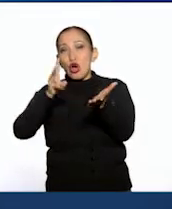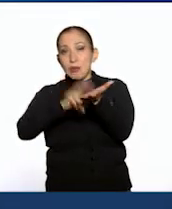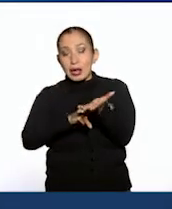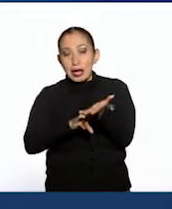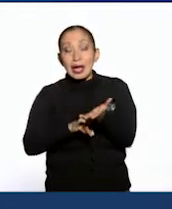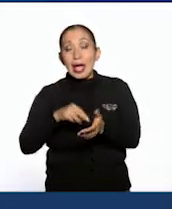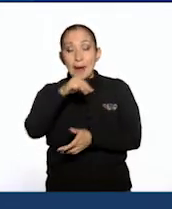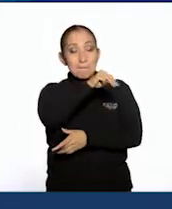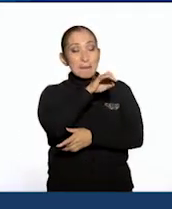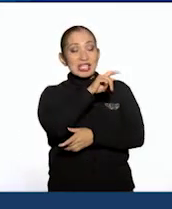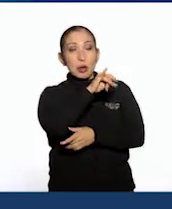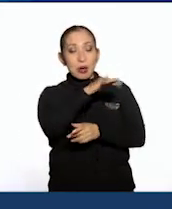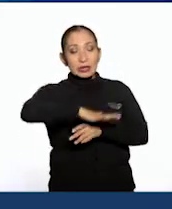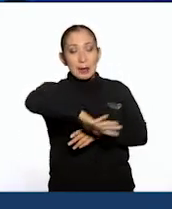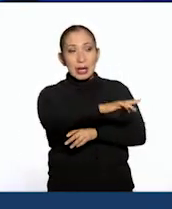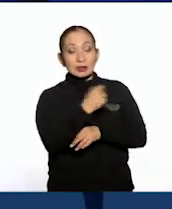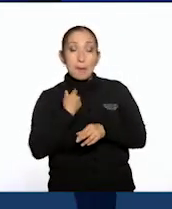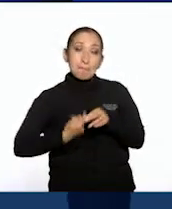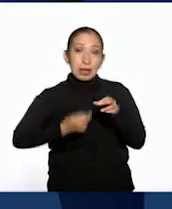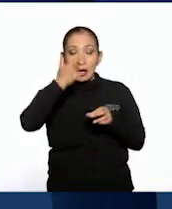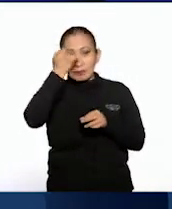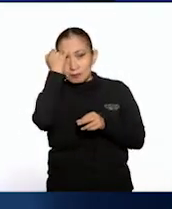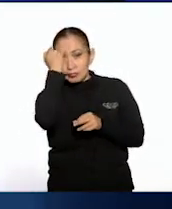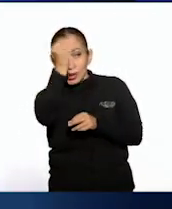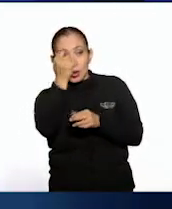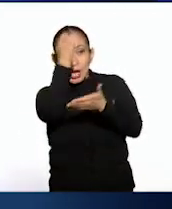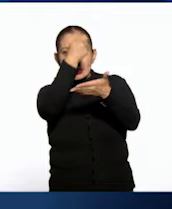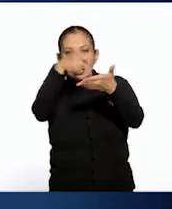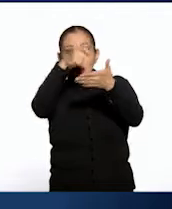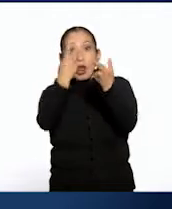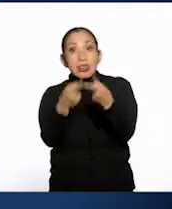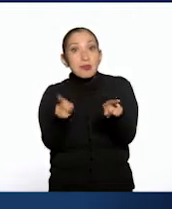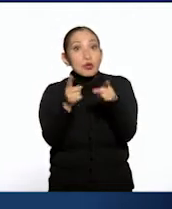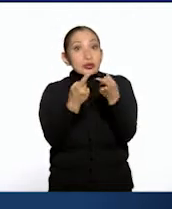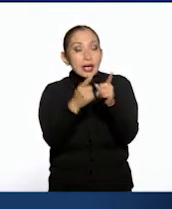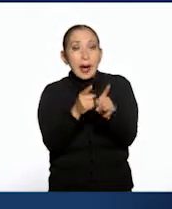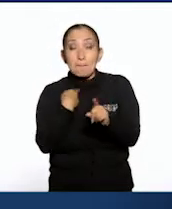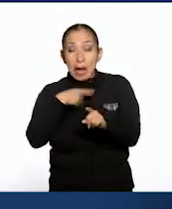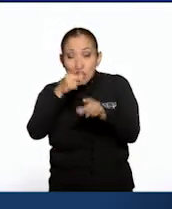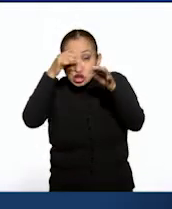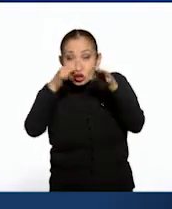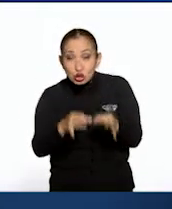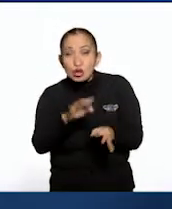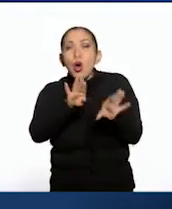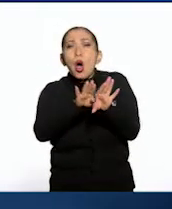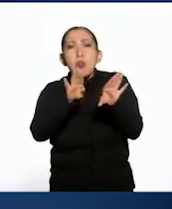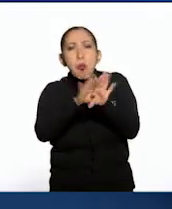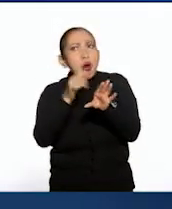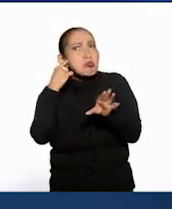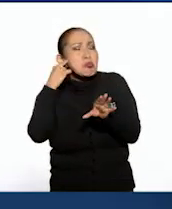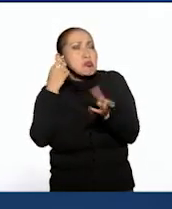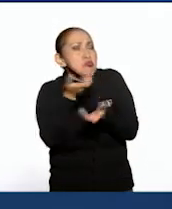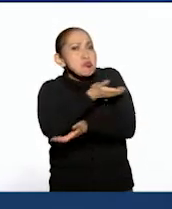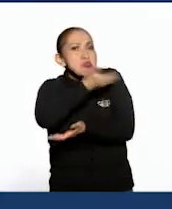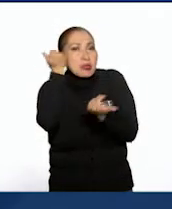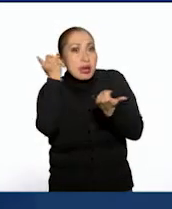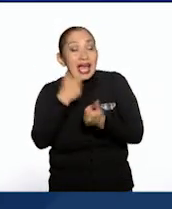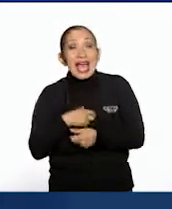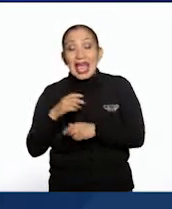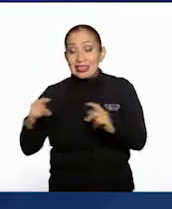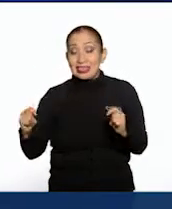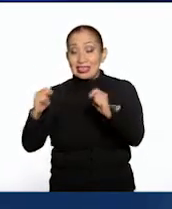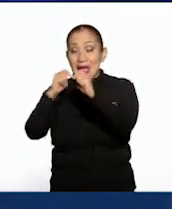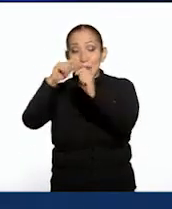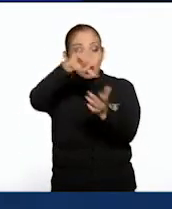En Mesopotamia se creó por primera vez una escritura musical, aunque no hay certeza de cómo la interpretaban. En